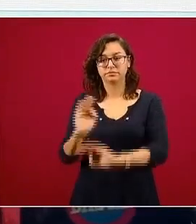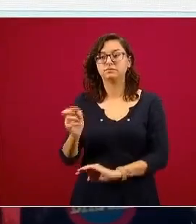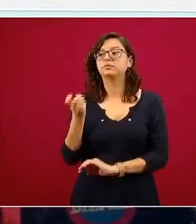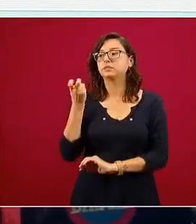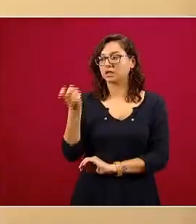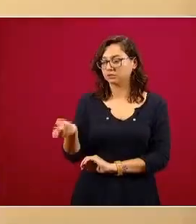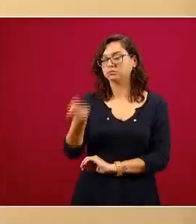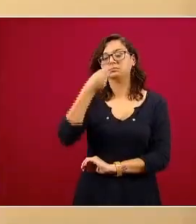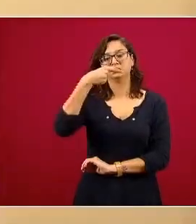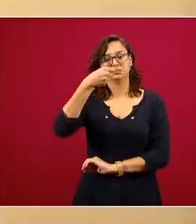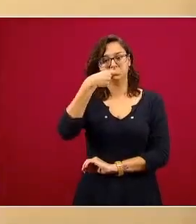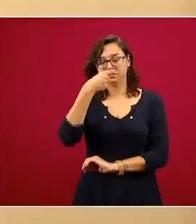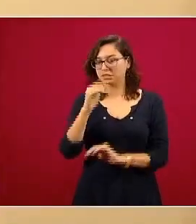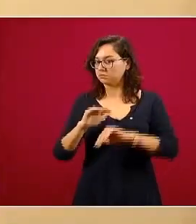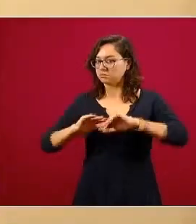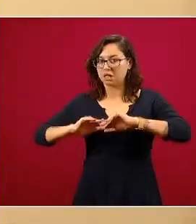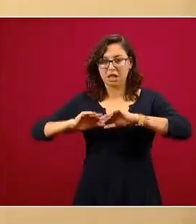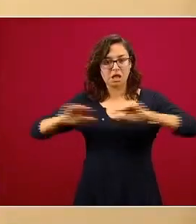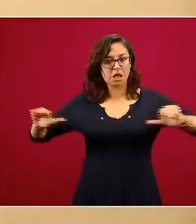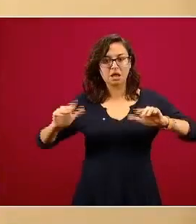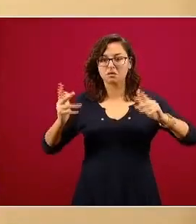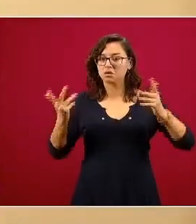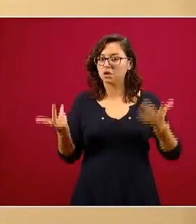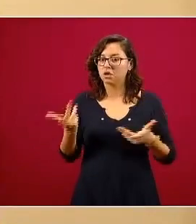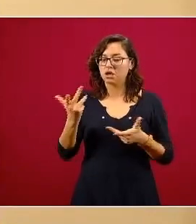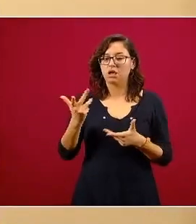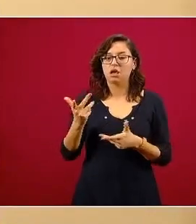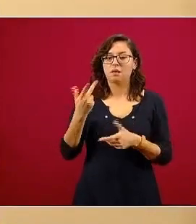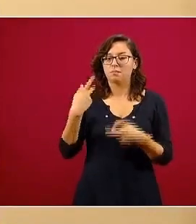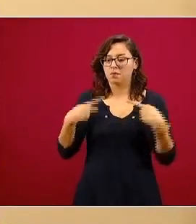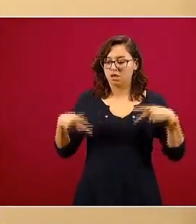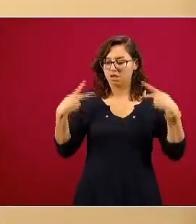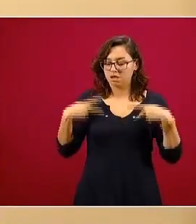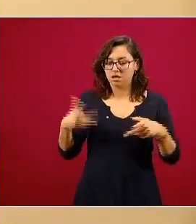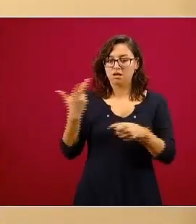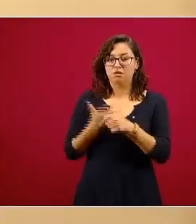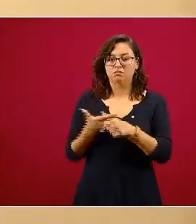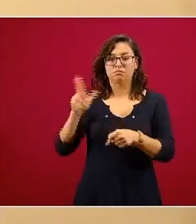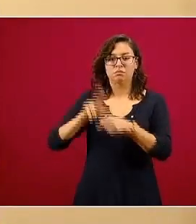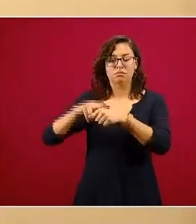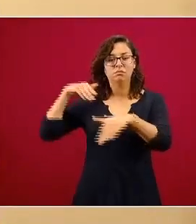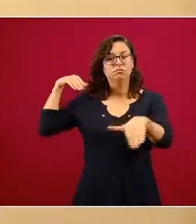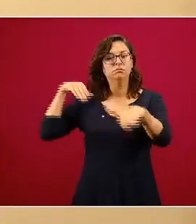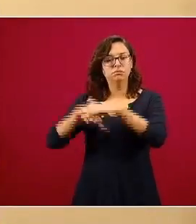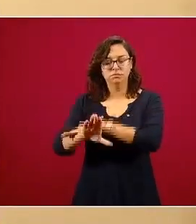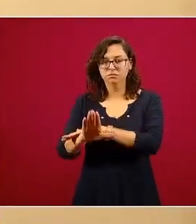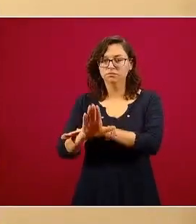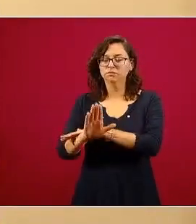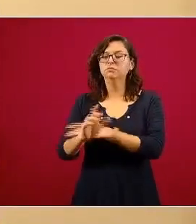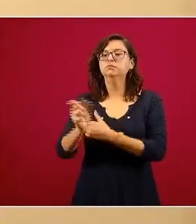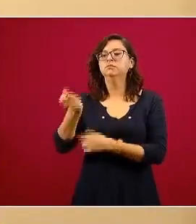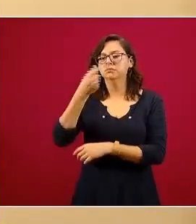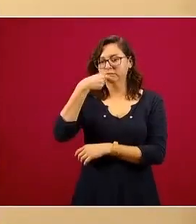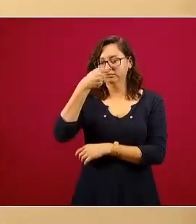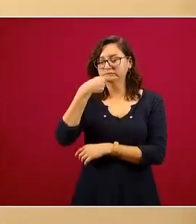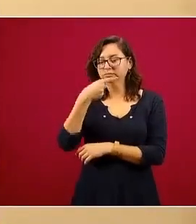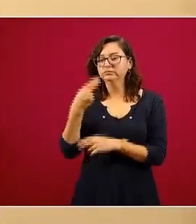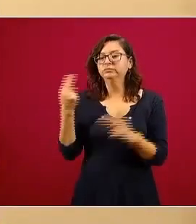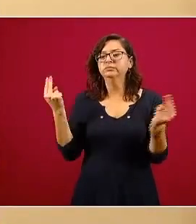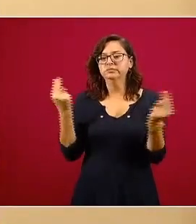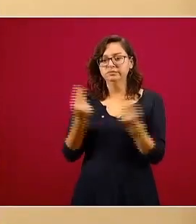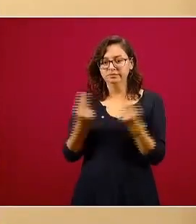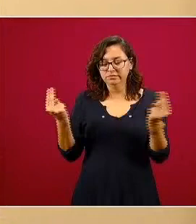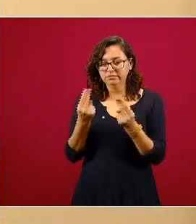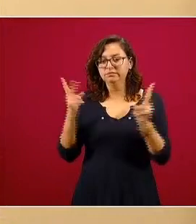Este es el estándar de tratamiento para los pacientes hospitalizados que requieren oxígeno